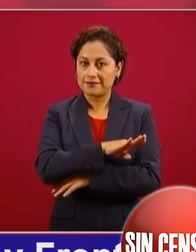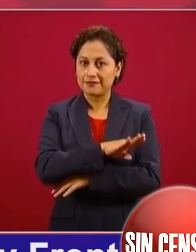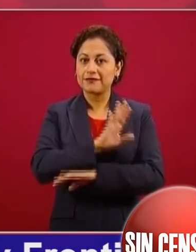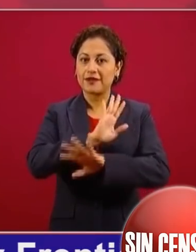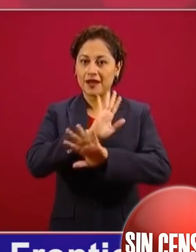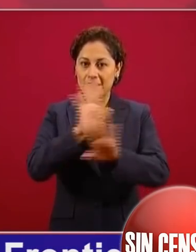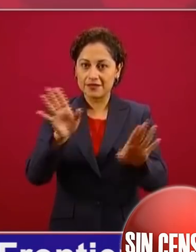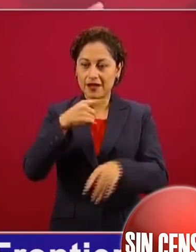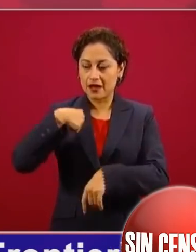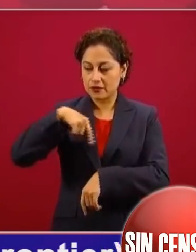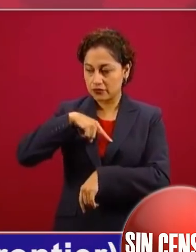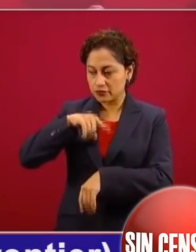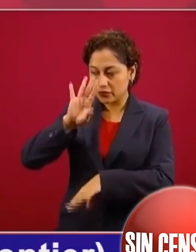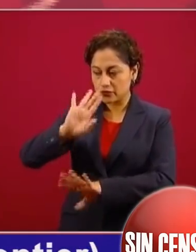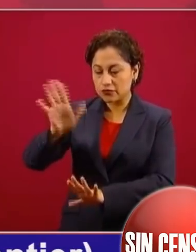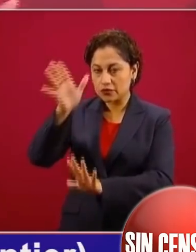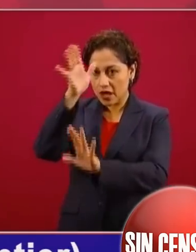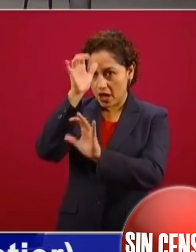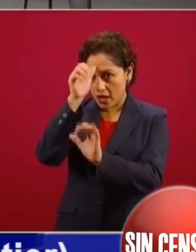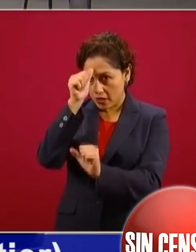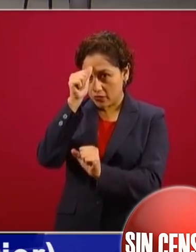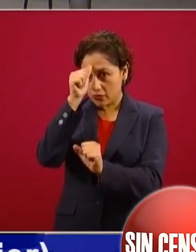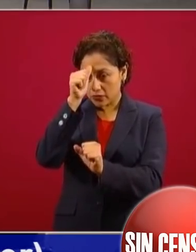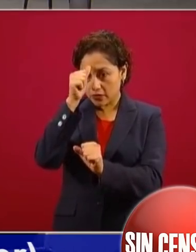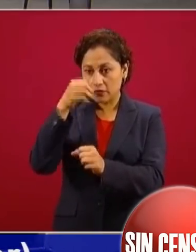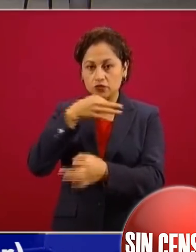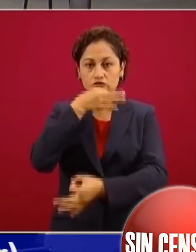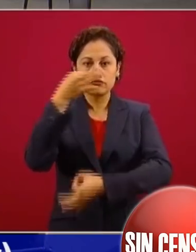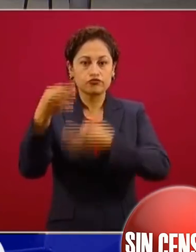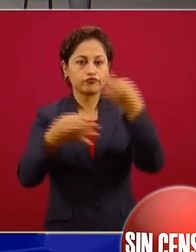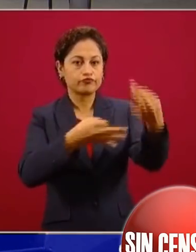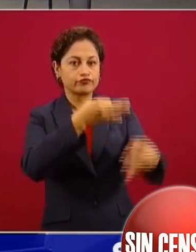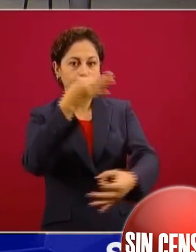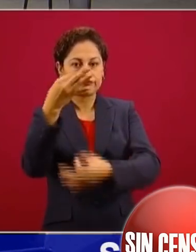campaña. Ricardo va